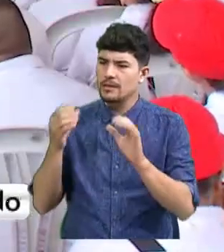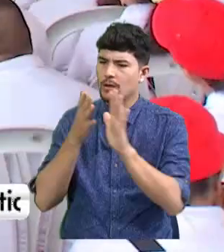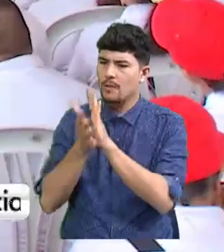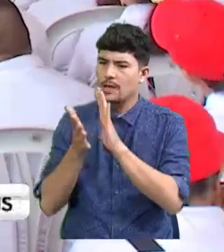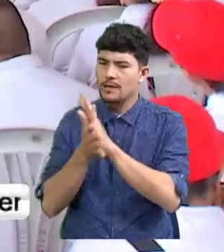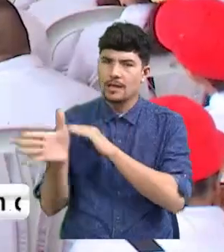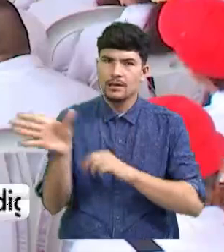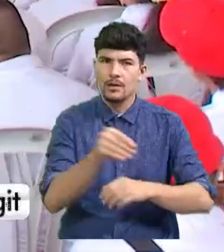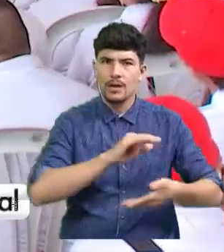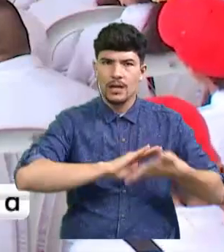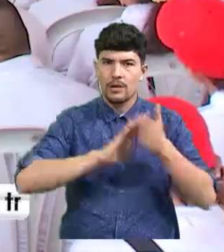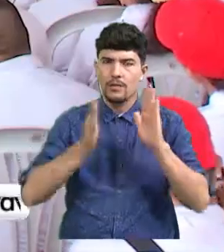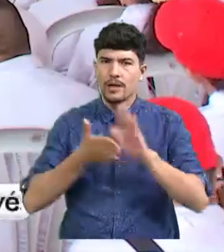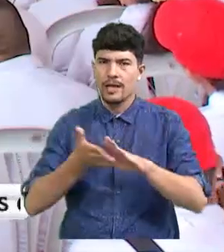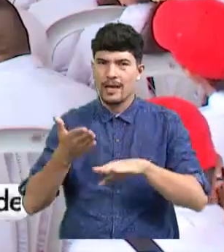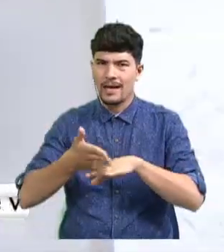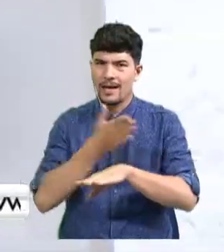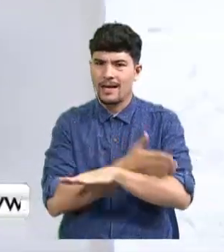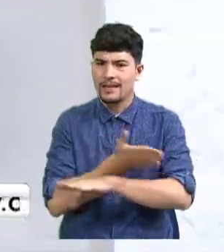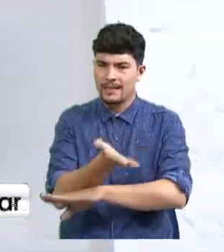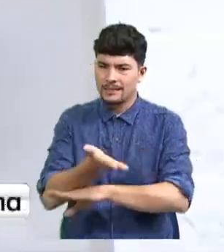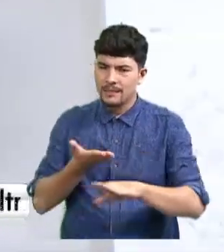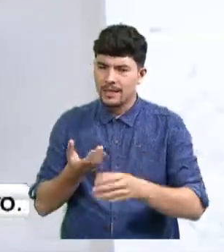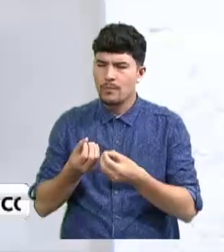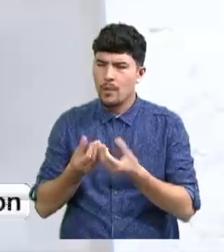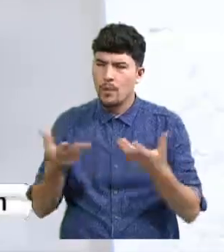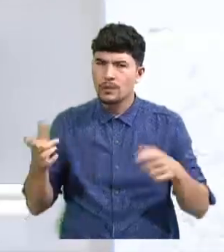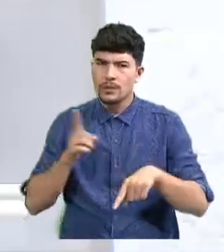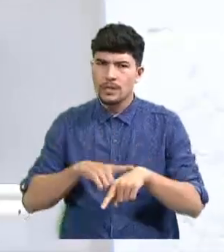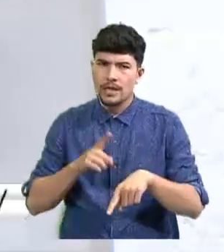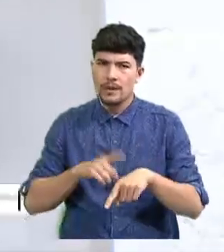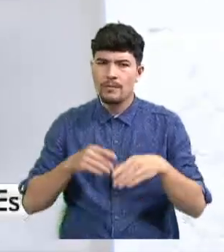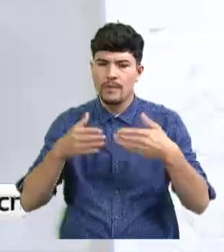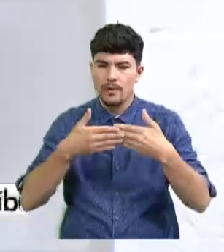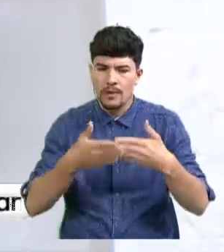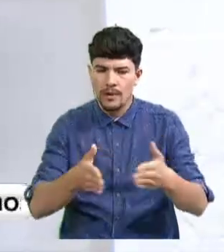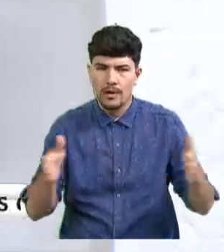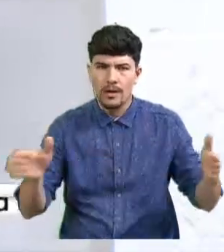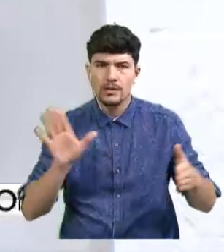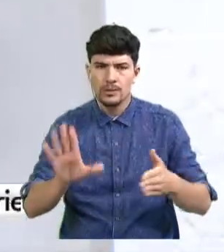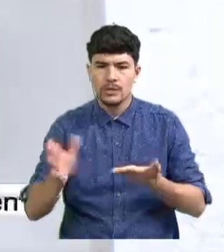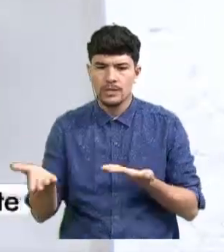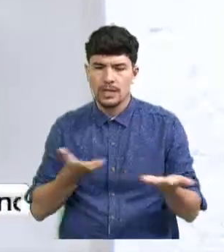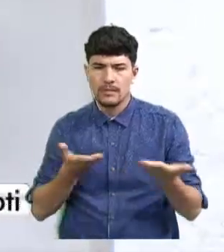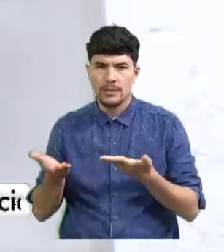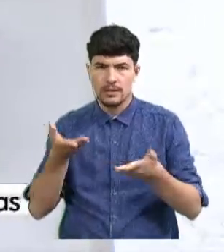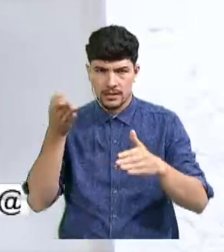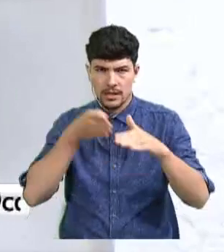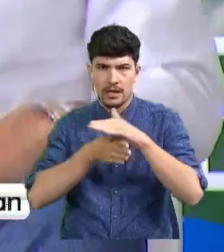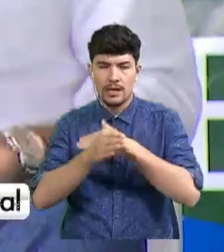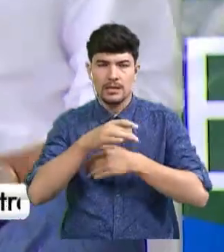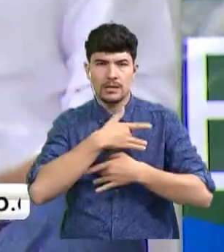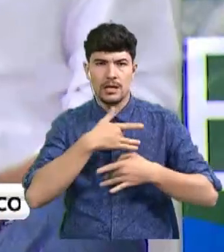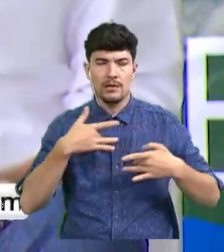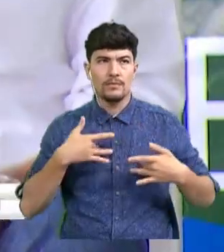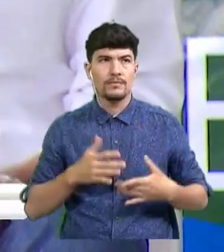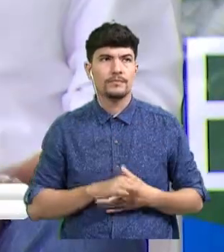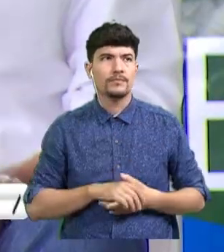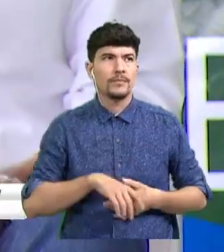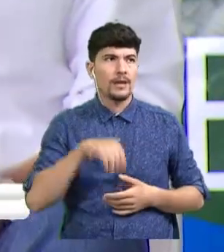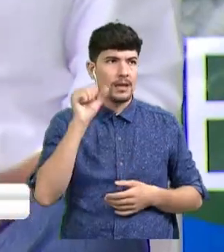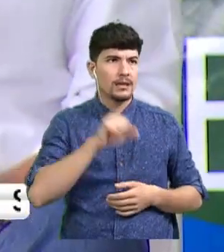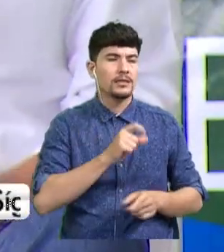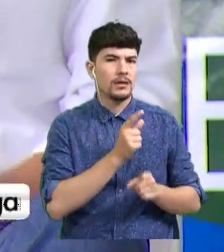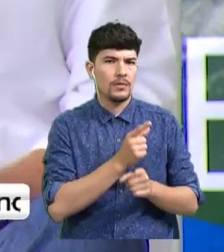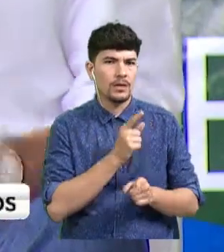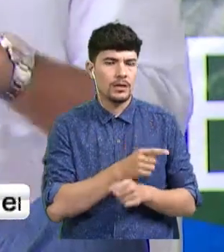todos estos habitantes que estaban pidiendo hace ya mucho tiempo que se ampliara un poco más esa cobertura y los accesos a salud que tenían? María Ángela, aquí